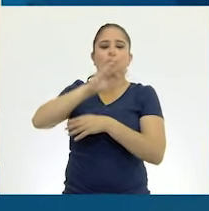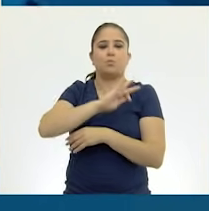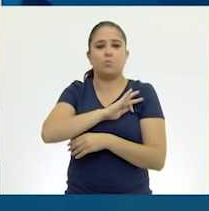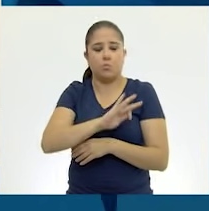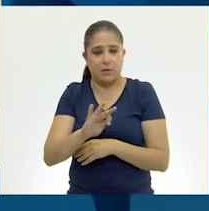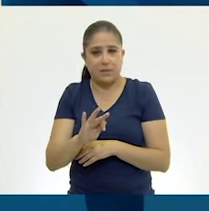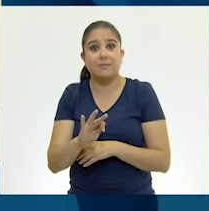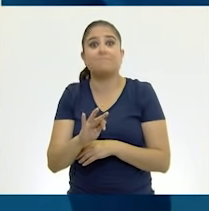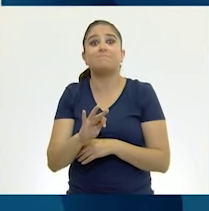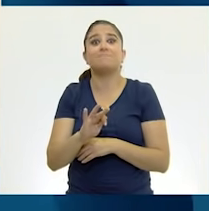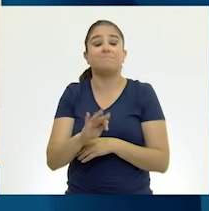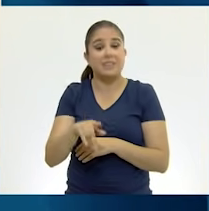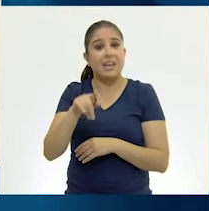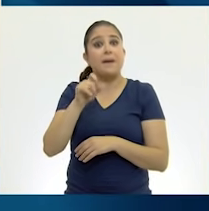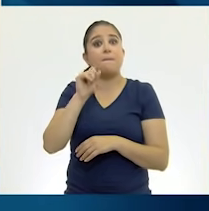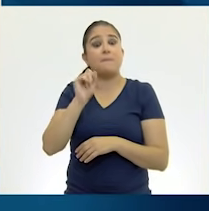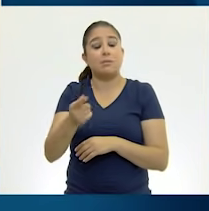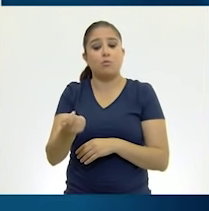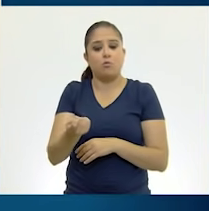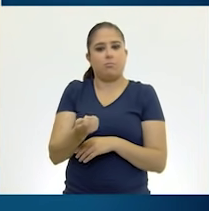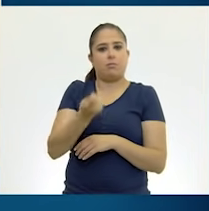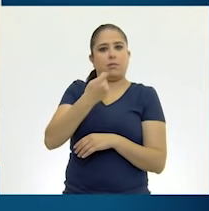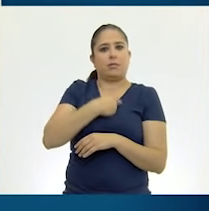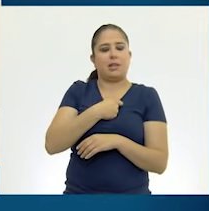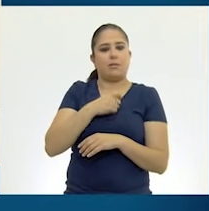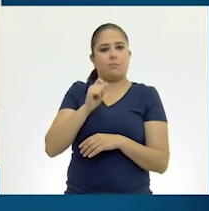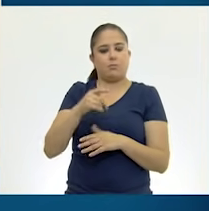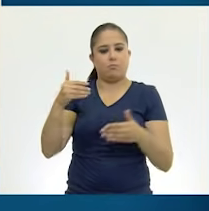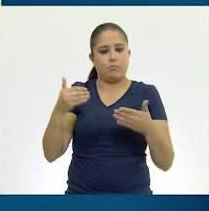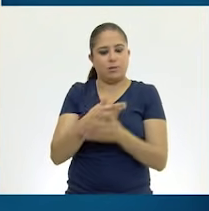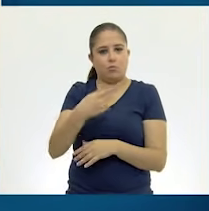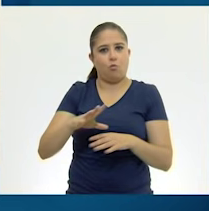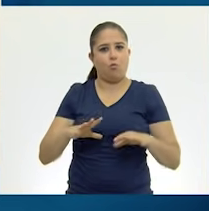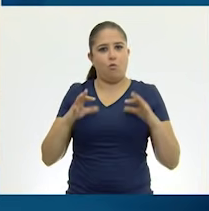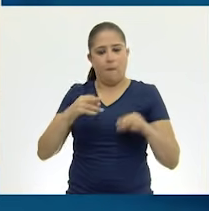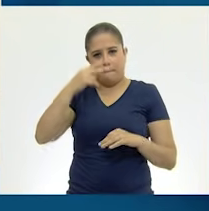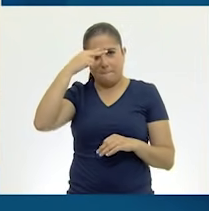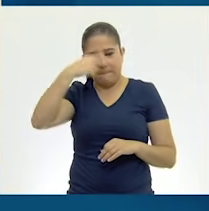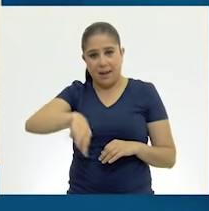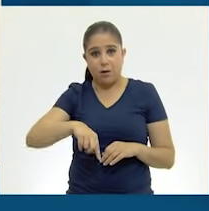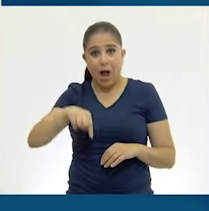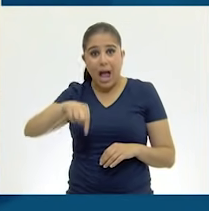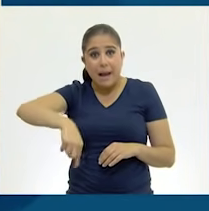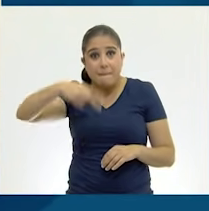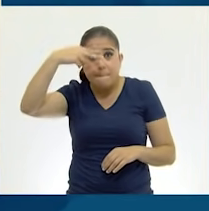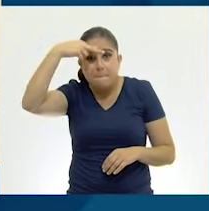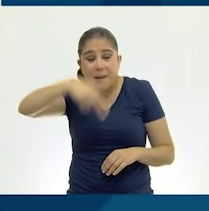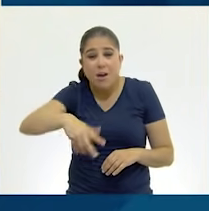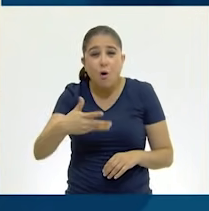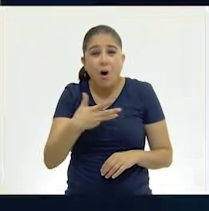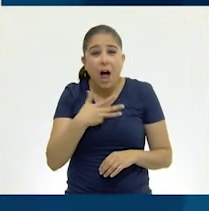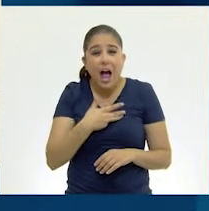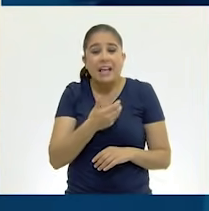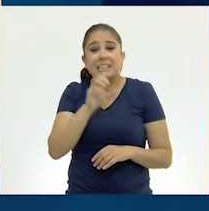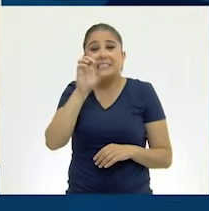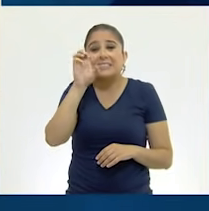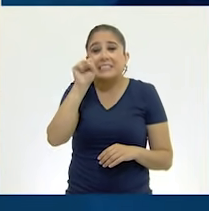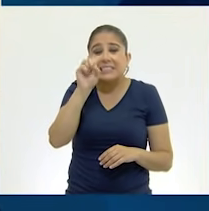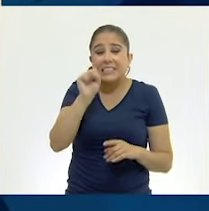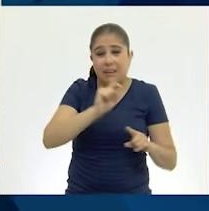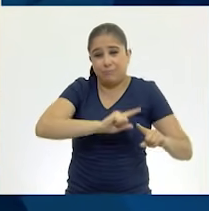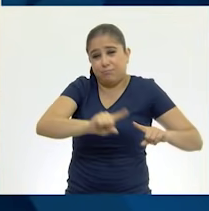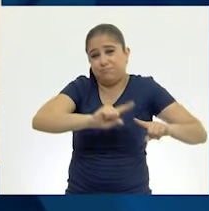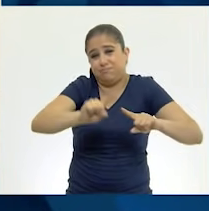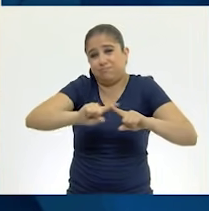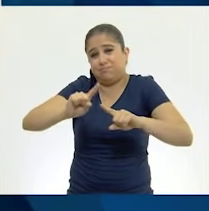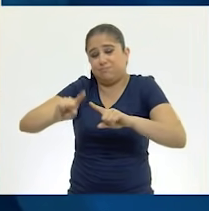Y además nos dan identidad como nación. En México contamos con 60